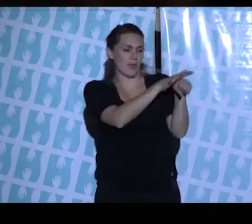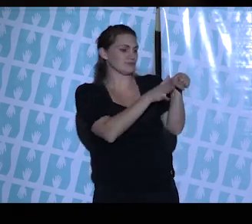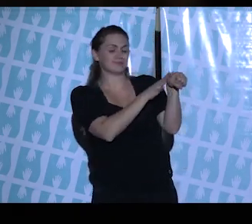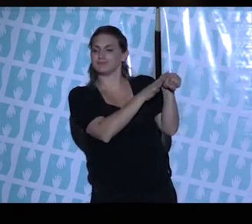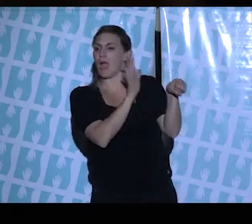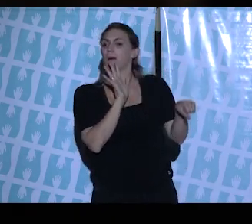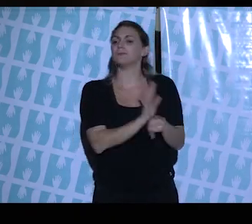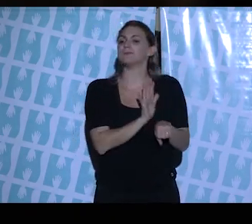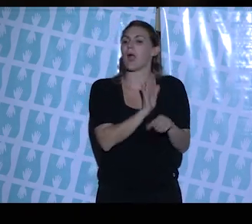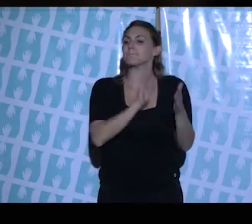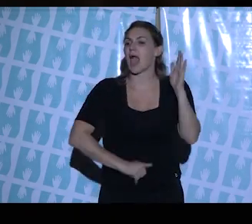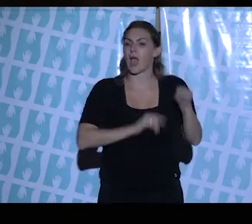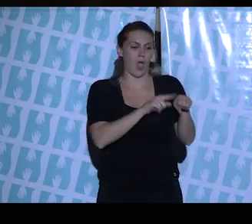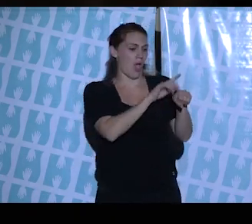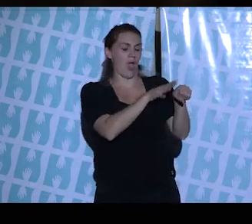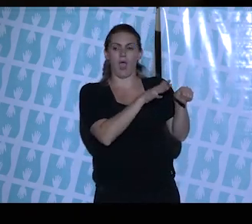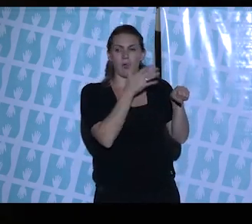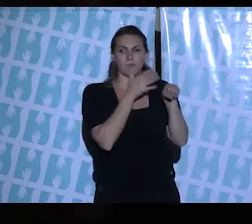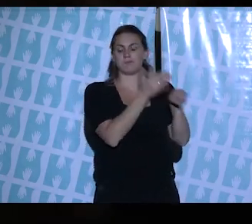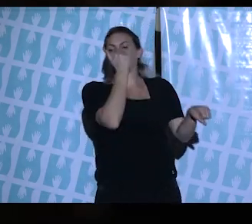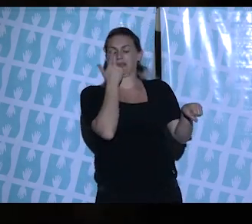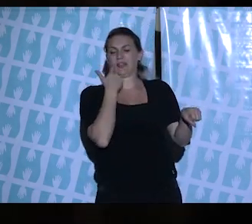intervención terapéutica. Se presentaron